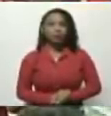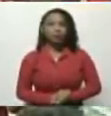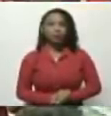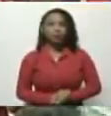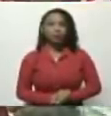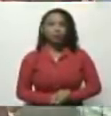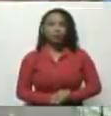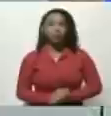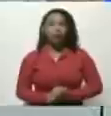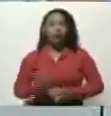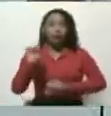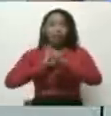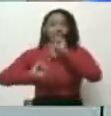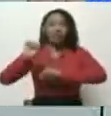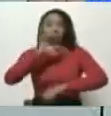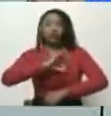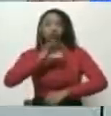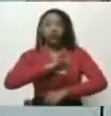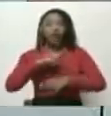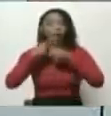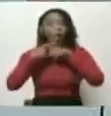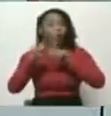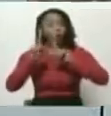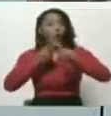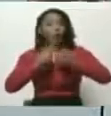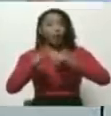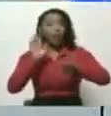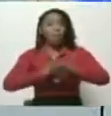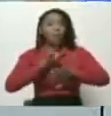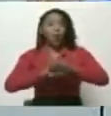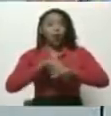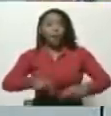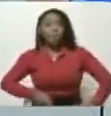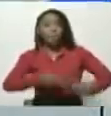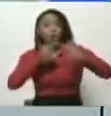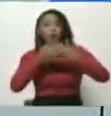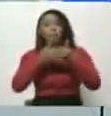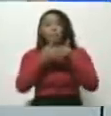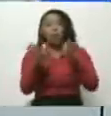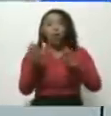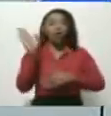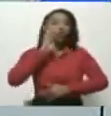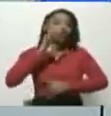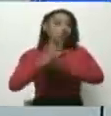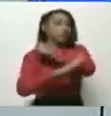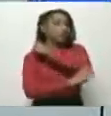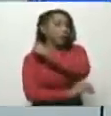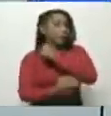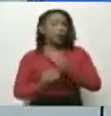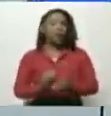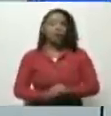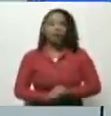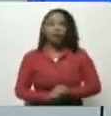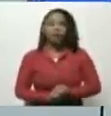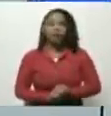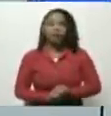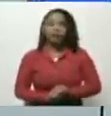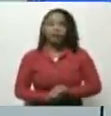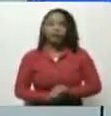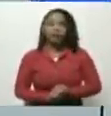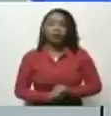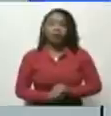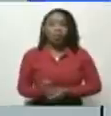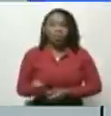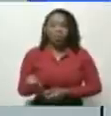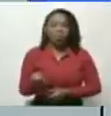La vanguardia socialista lo es, entre otras cosas, porque se confronta abiertamente con la corrupción, los corruptos, el chantaje y